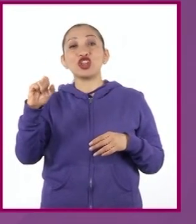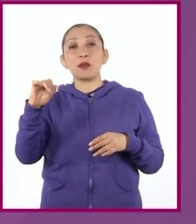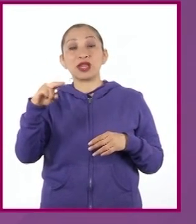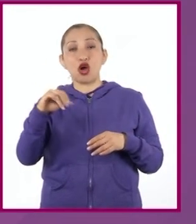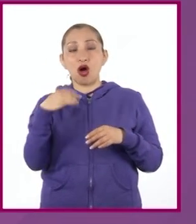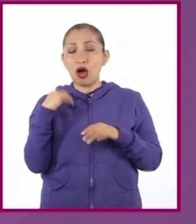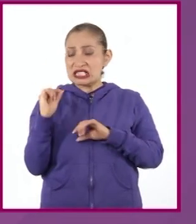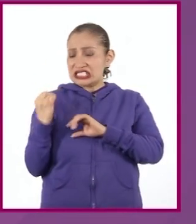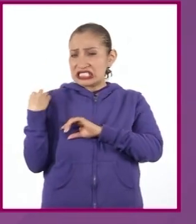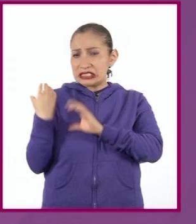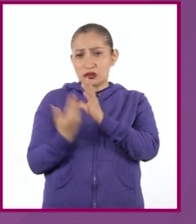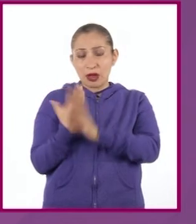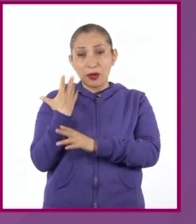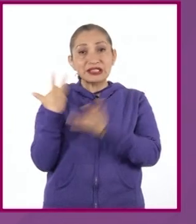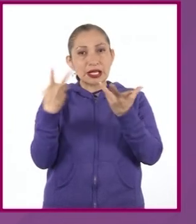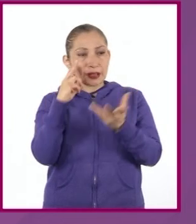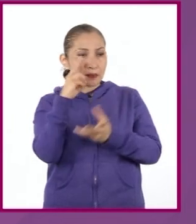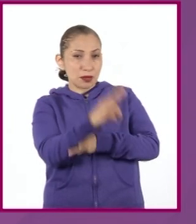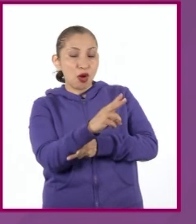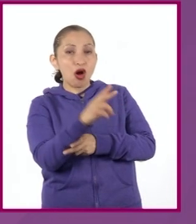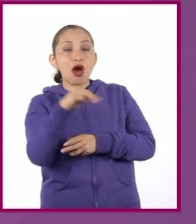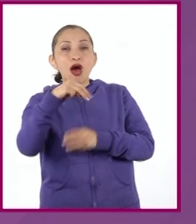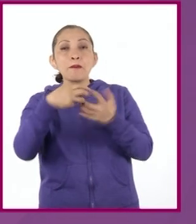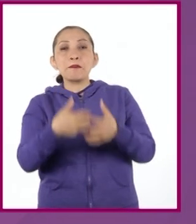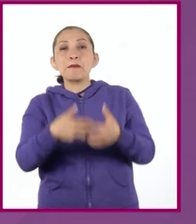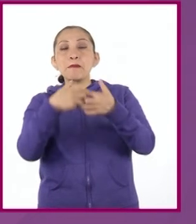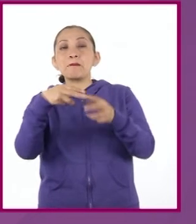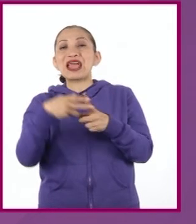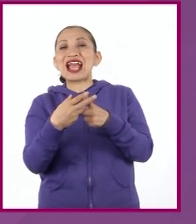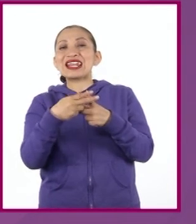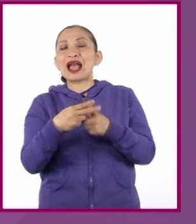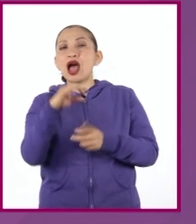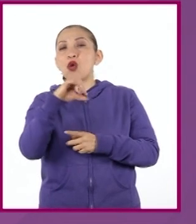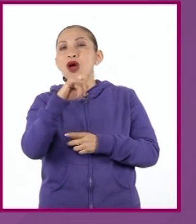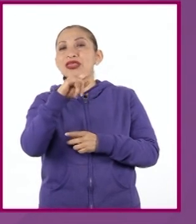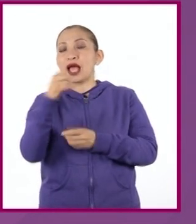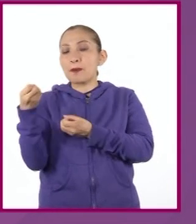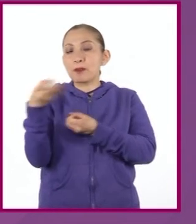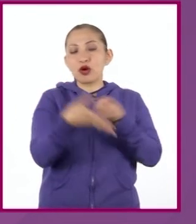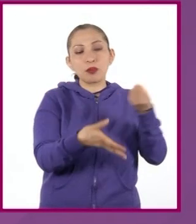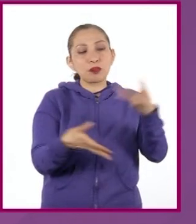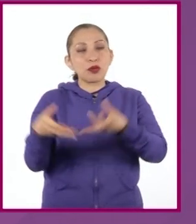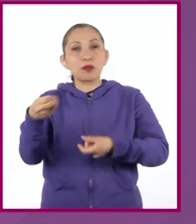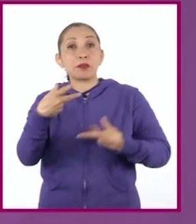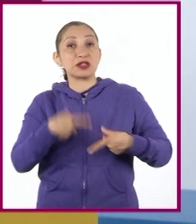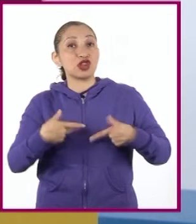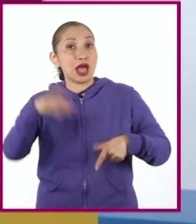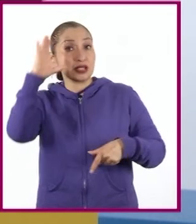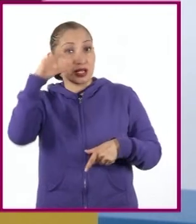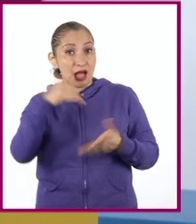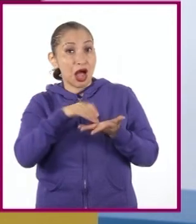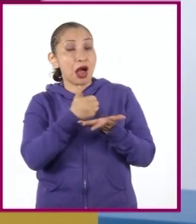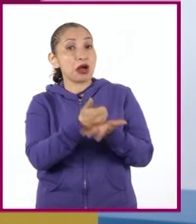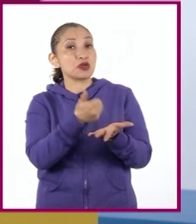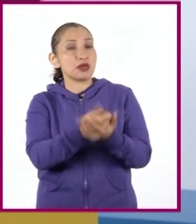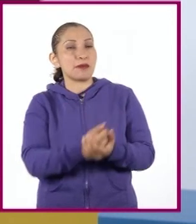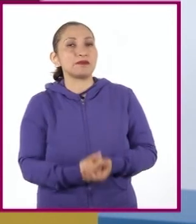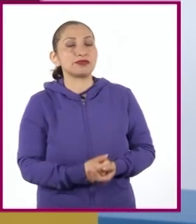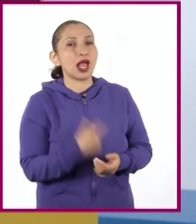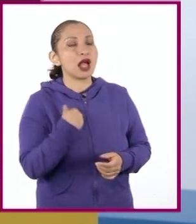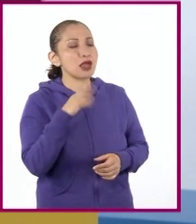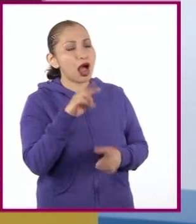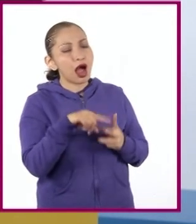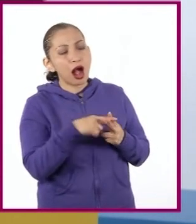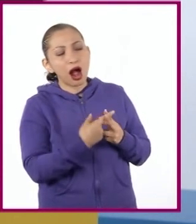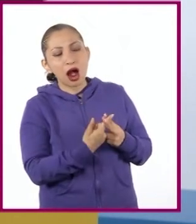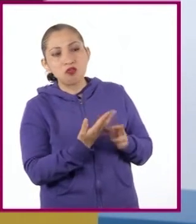se construyó a partir de la mecánica cuántica y fue diseñado con aportaciones de varios científicos. Maestra, esto ya empieza